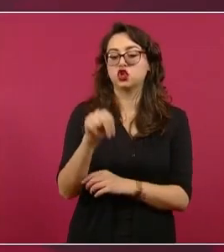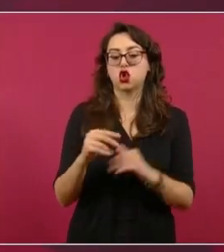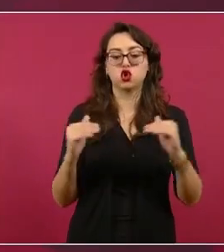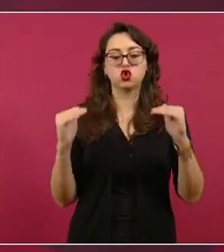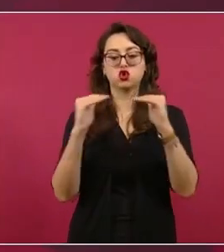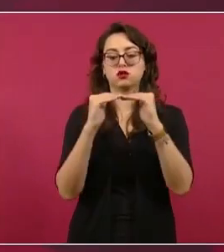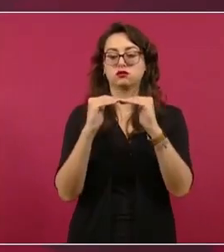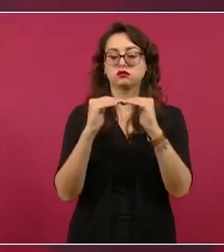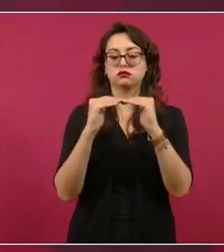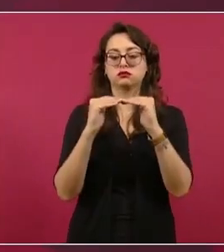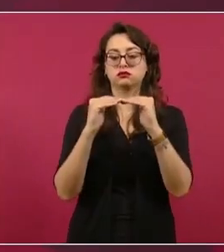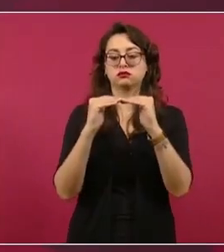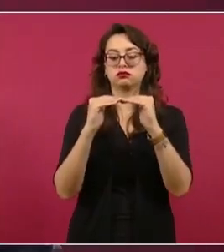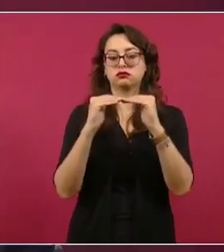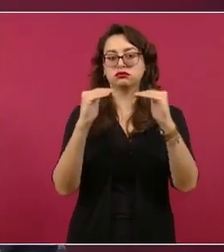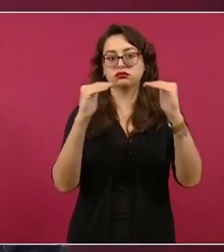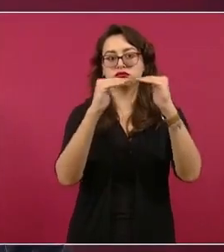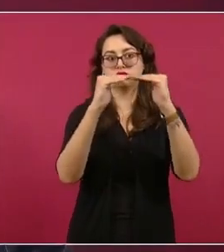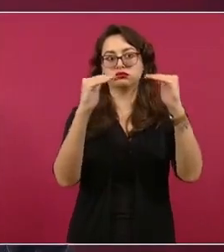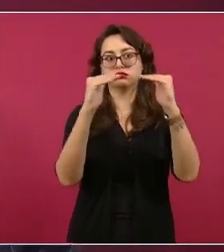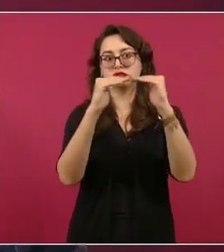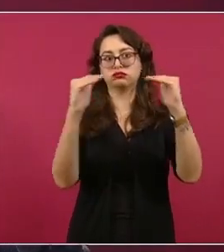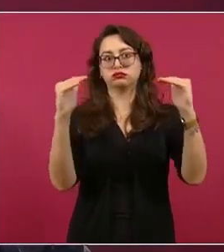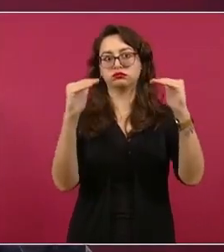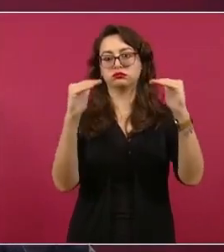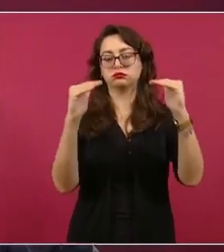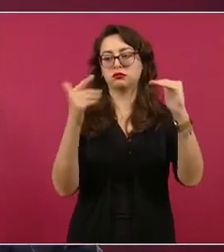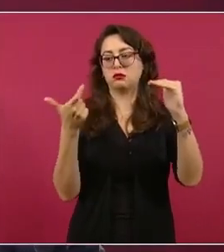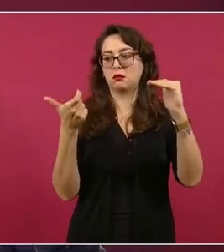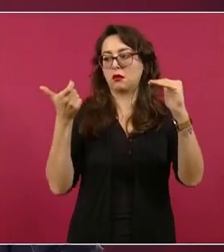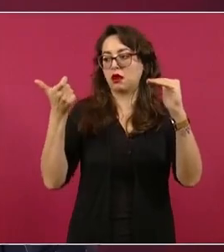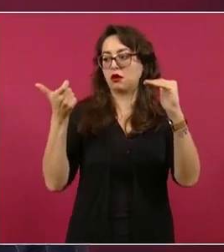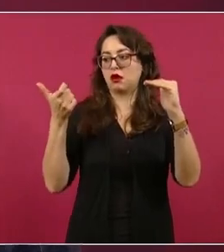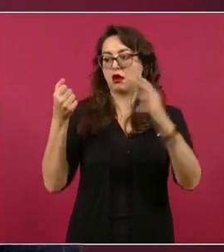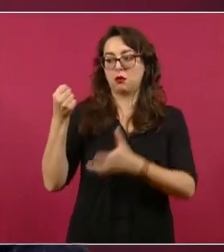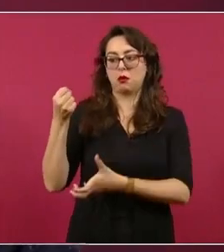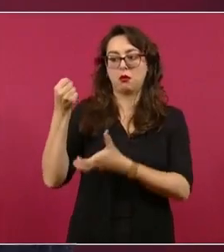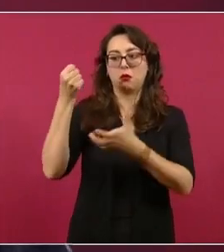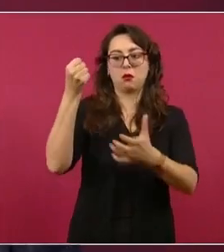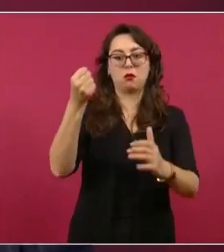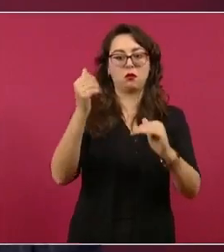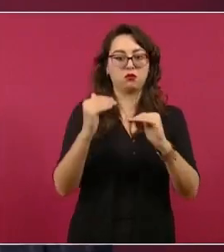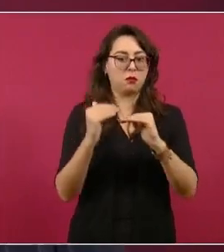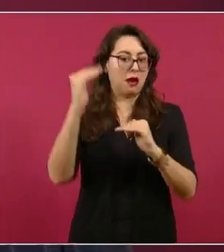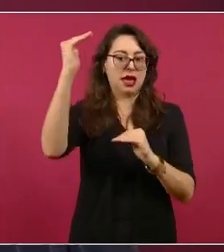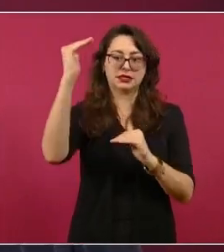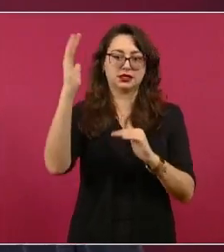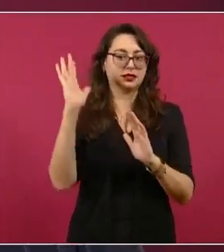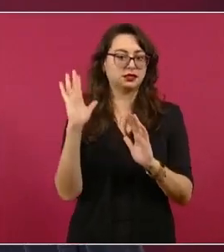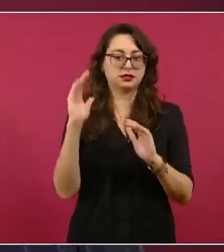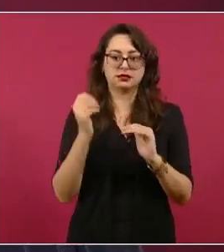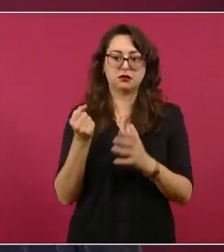Antes, y esto es importante también decirlo, los incrementos salariales